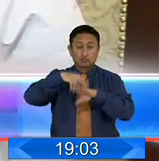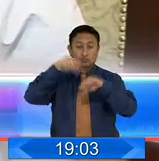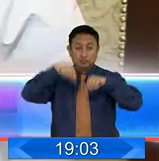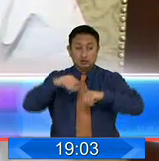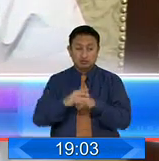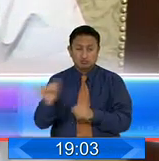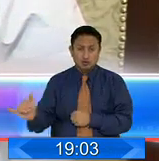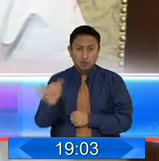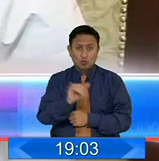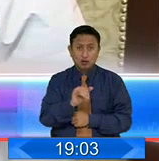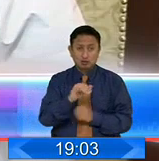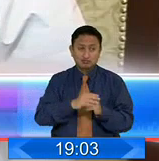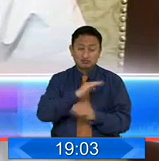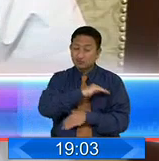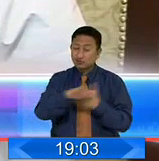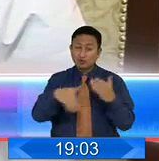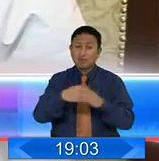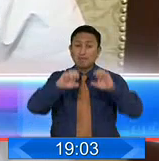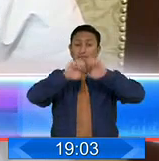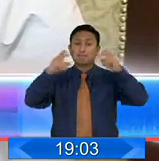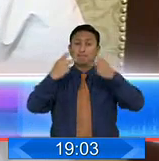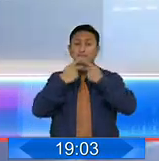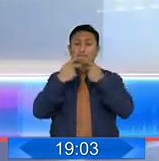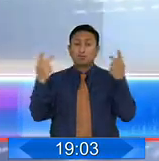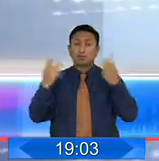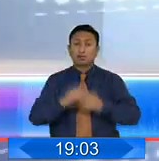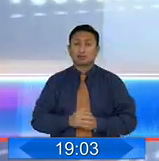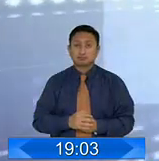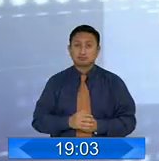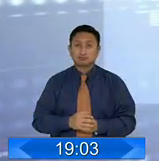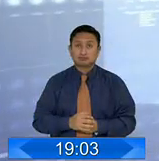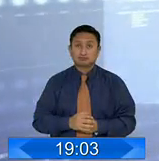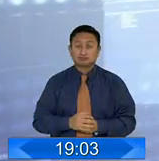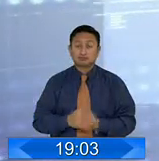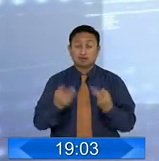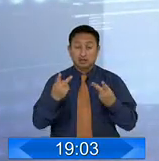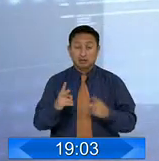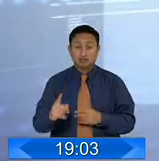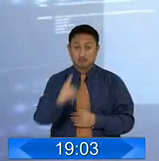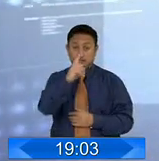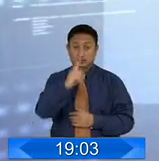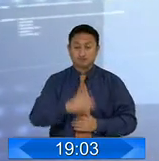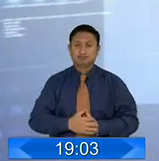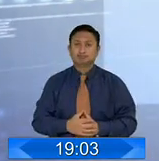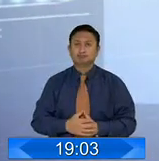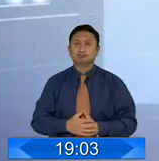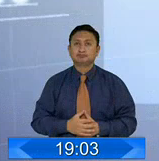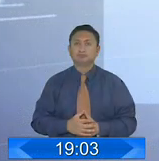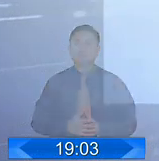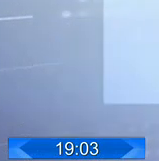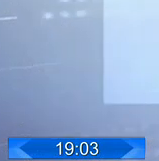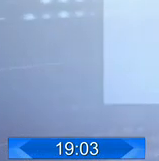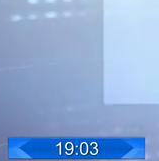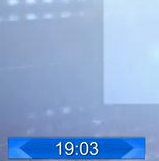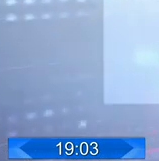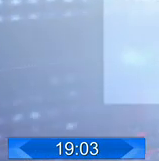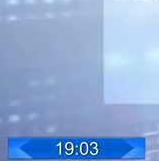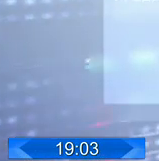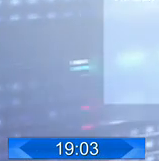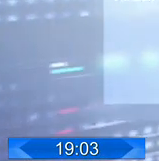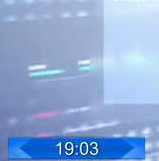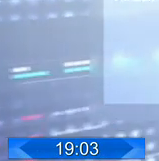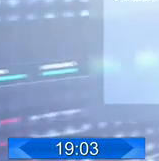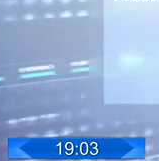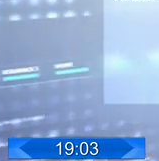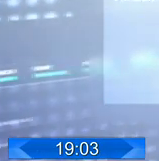mismo con todas las empresas públicas. Entre las medidas también está la prohibición del consumo de bebidas alcohólicas en la vía pública.